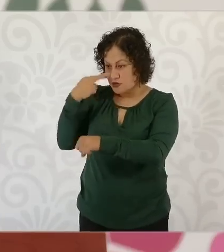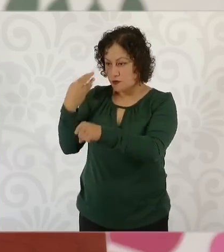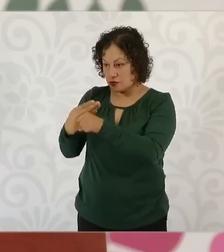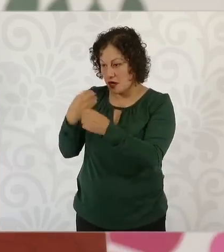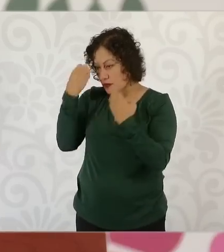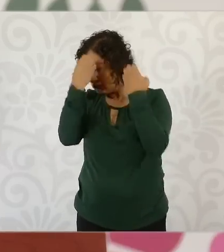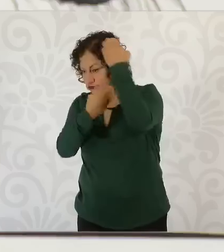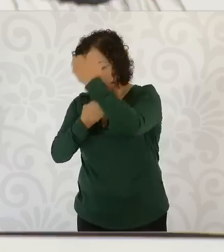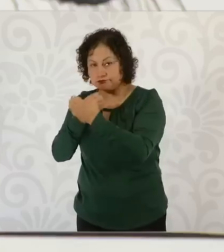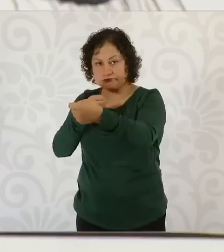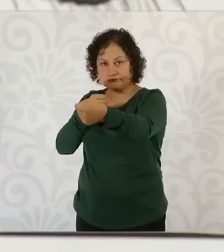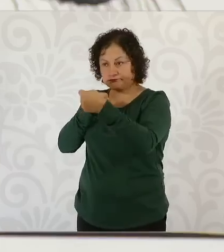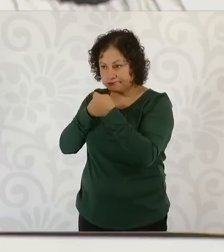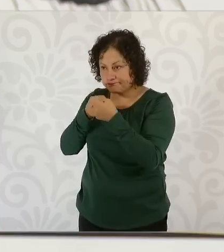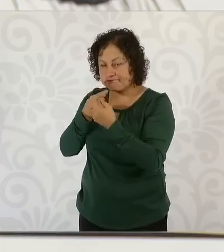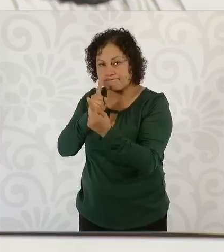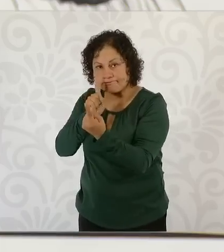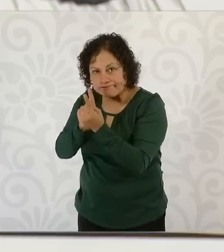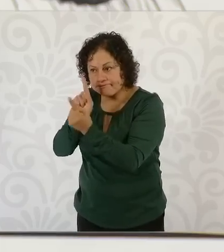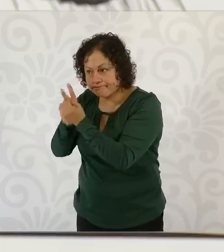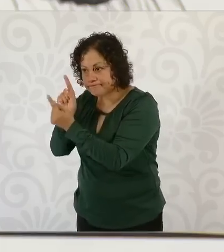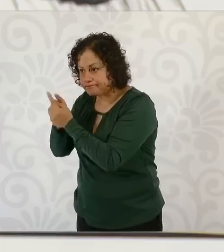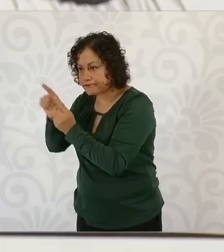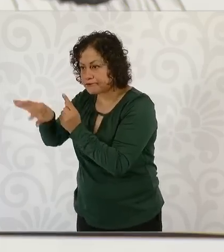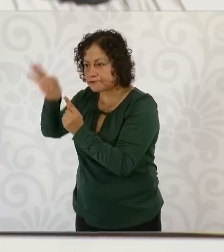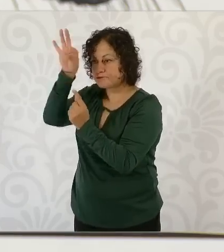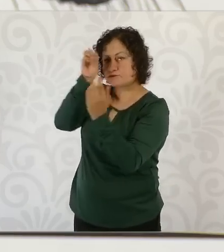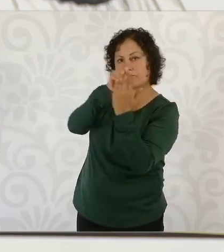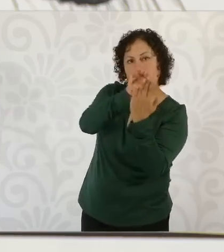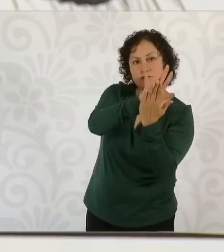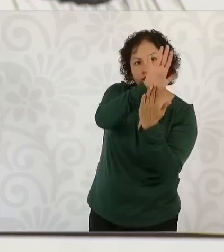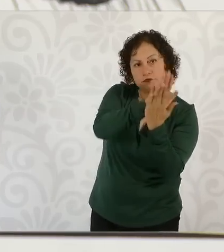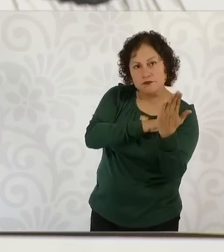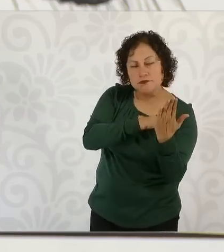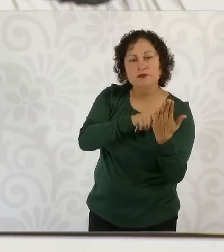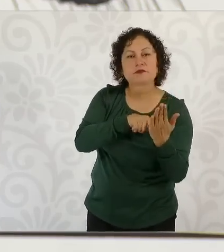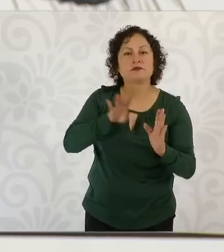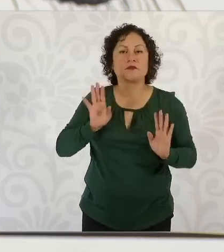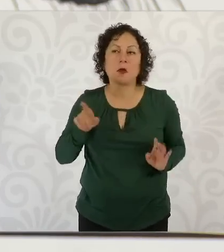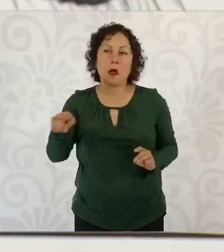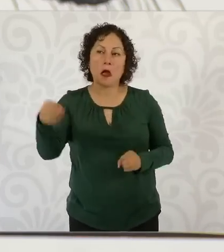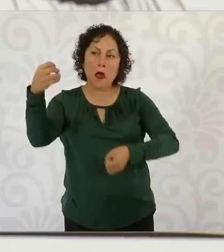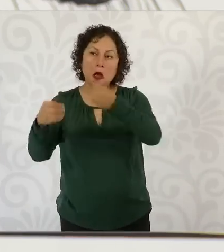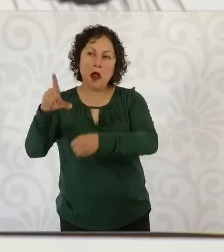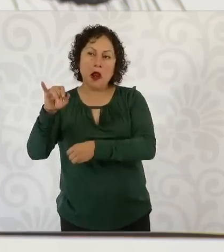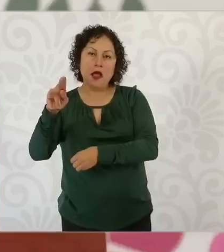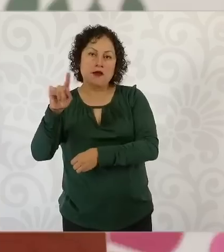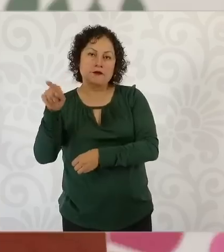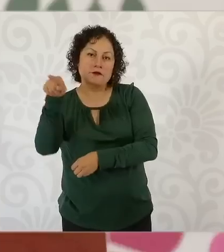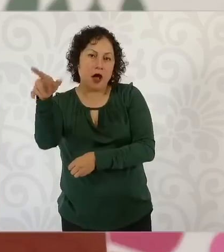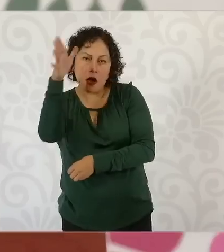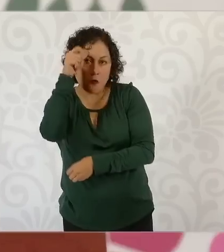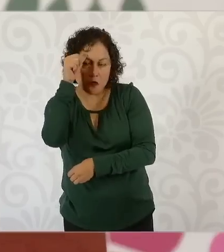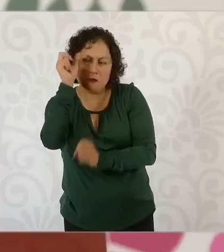casos entrevistaron a las personas. Entonces, claro, él no está de acuerdo, está muy bien, pero el